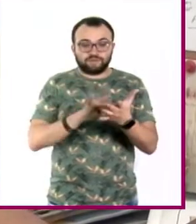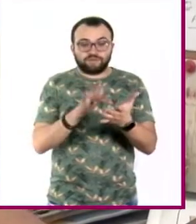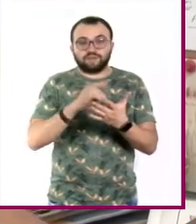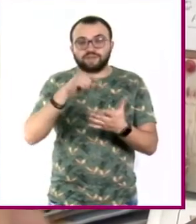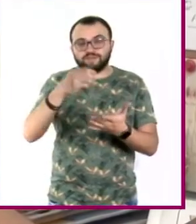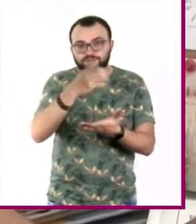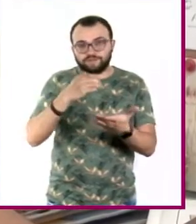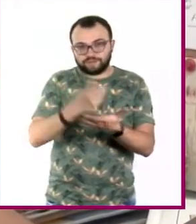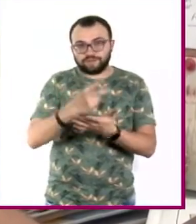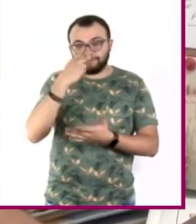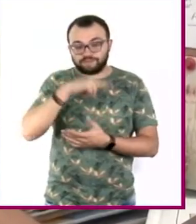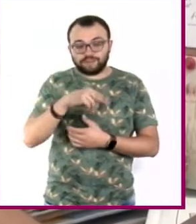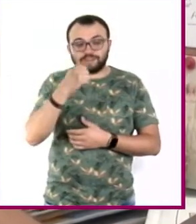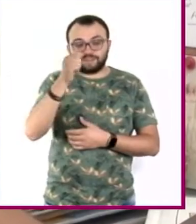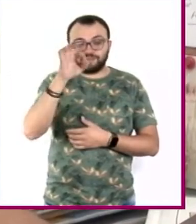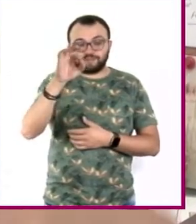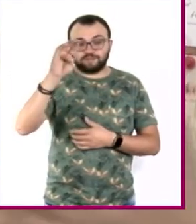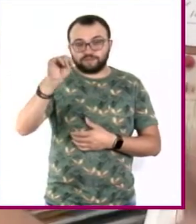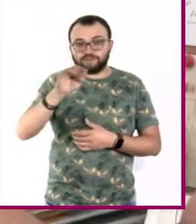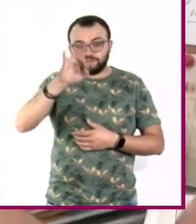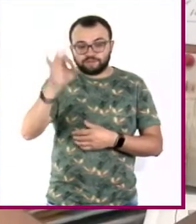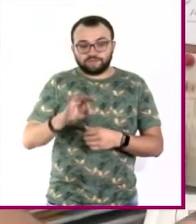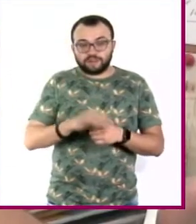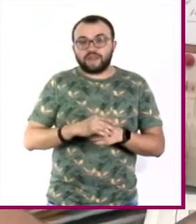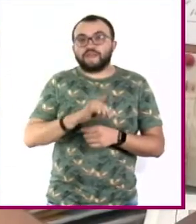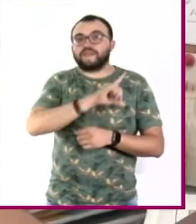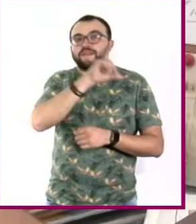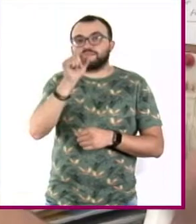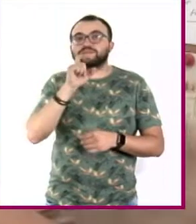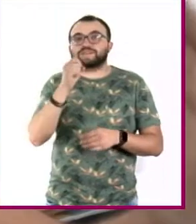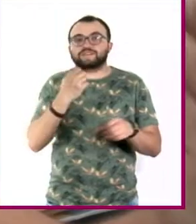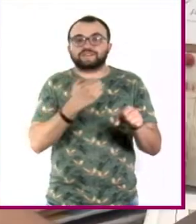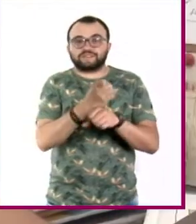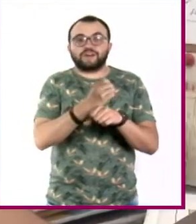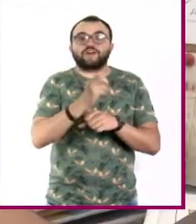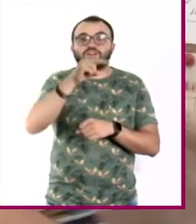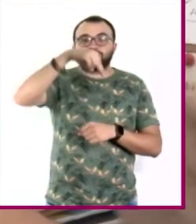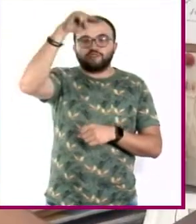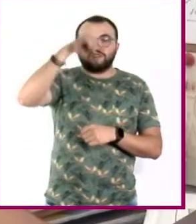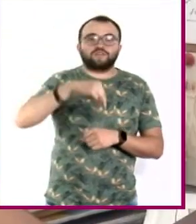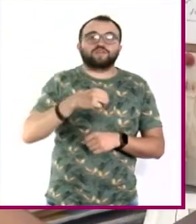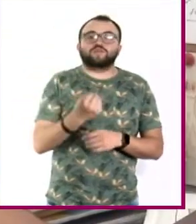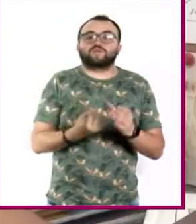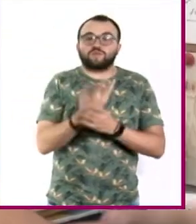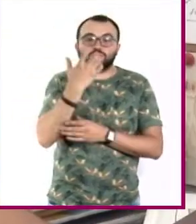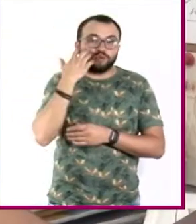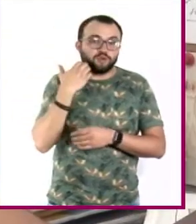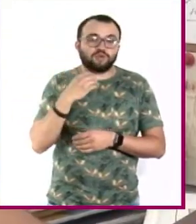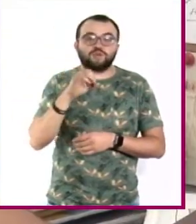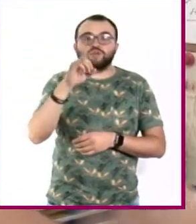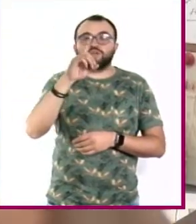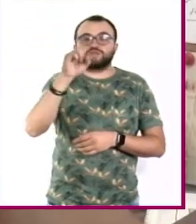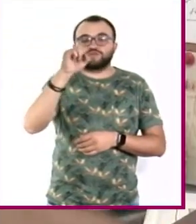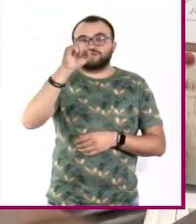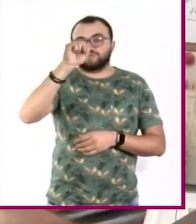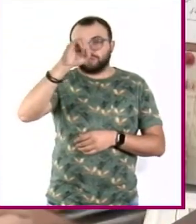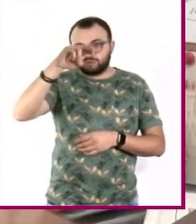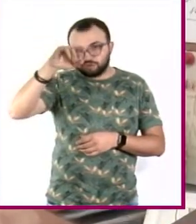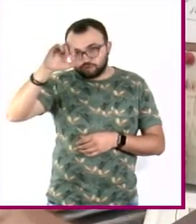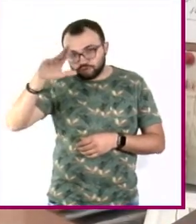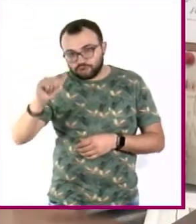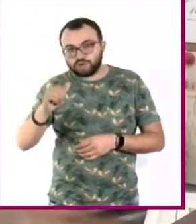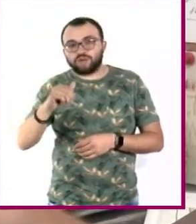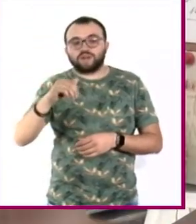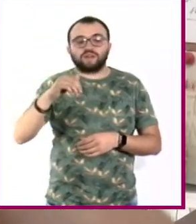de México, con un 6.9, y le siguen los estados del norte, Nuevo León, Sonora, Baja California y Baja California